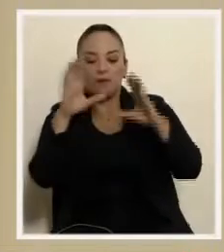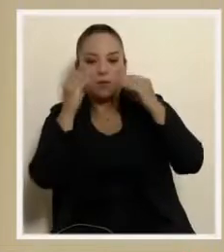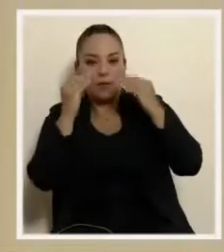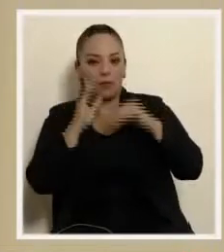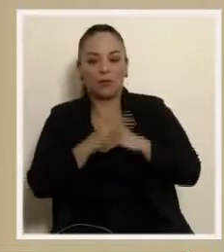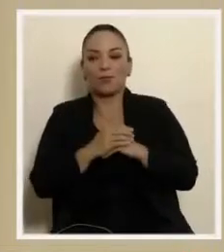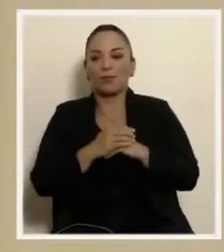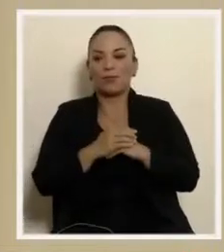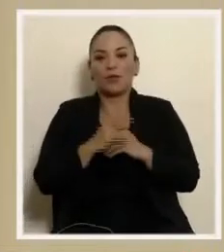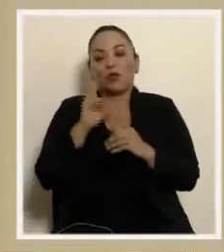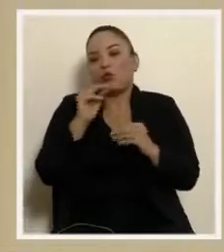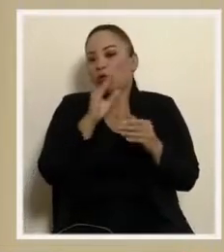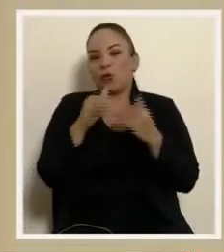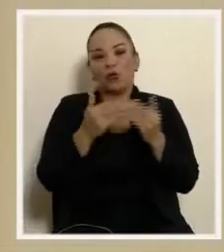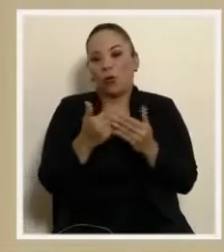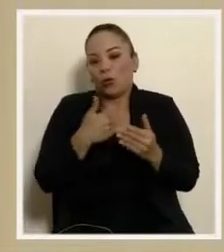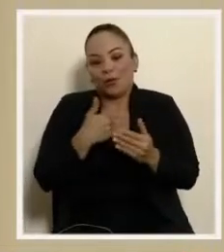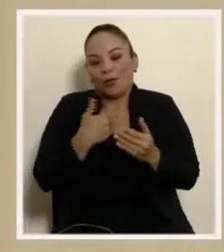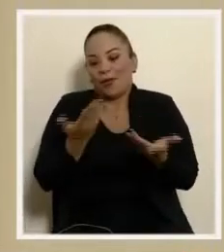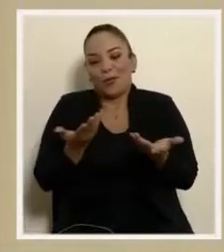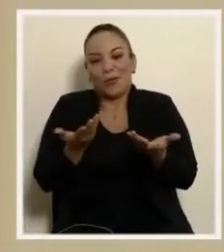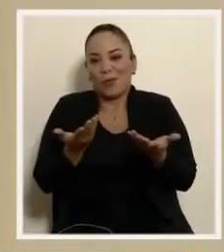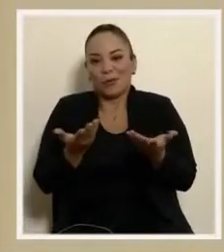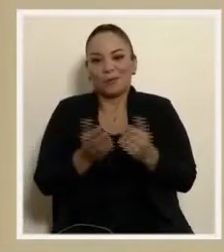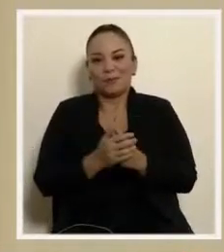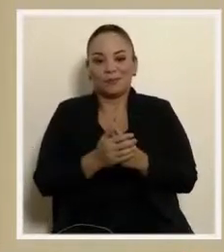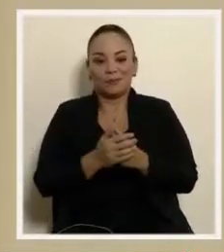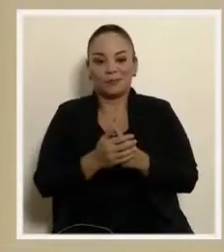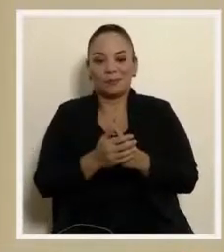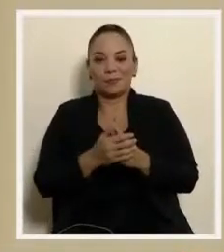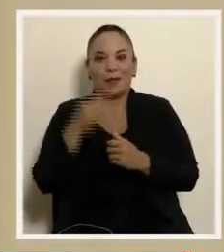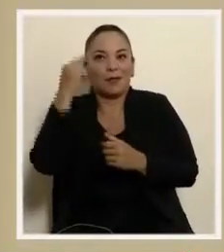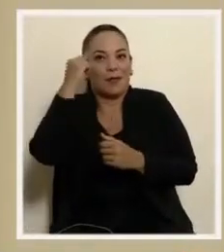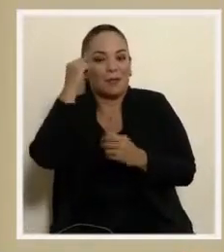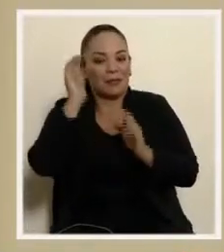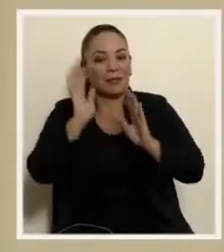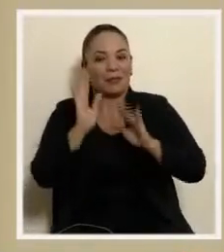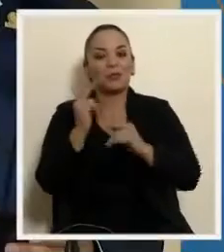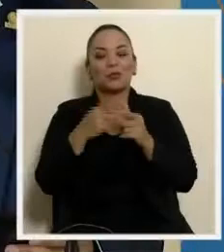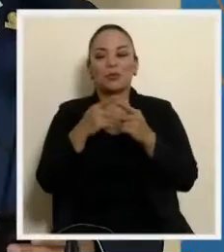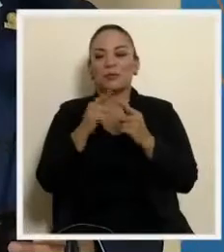tener siempre en mi mente,